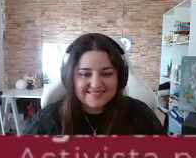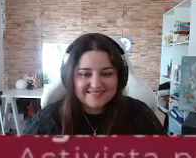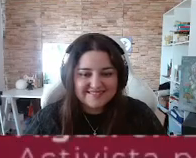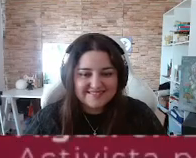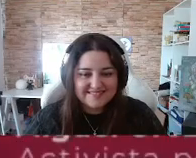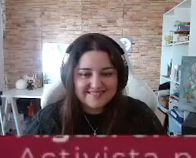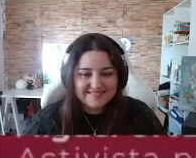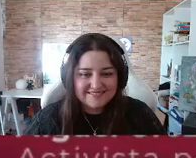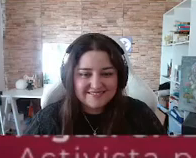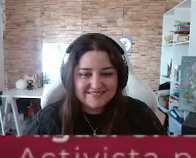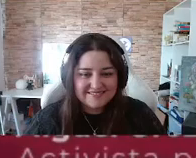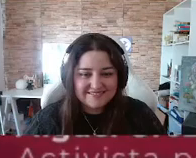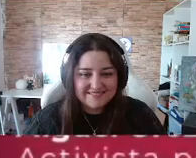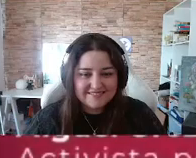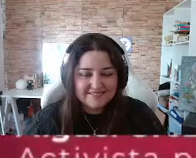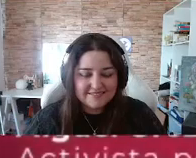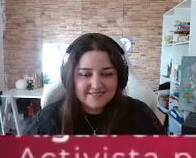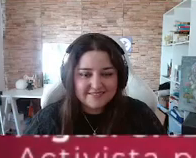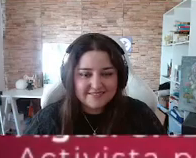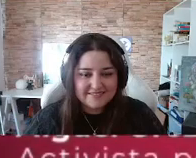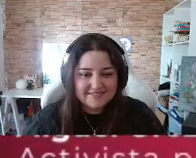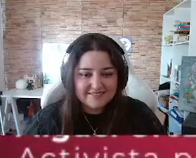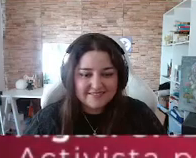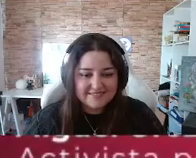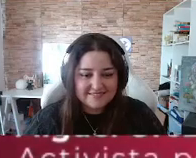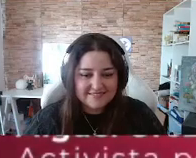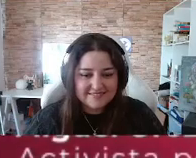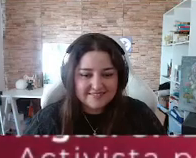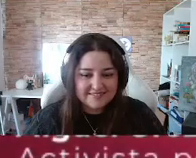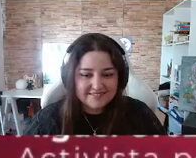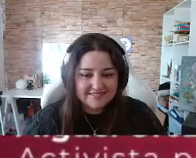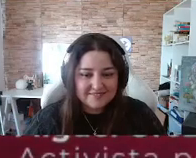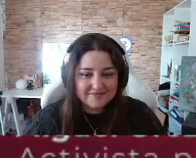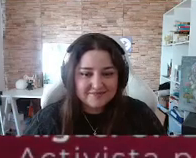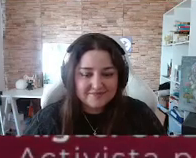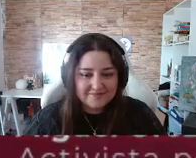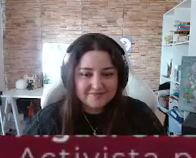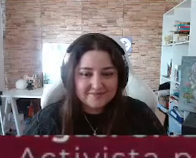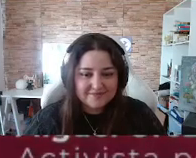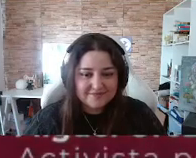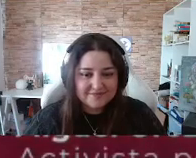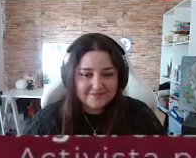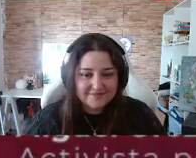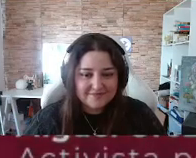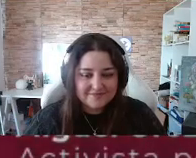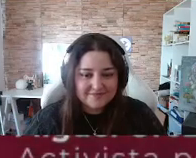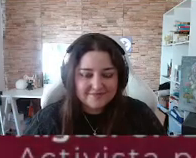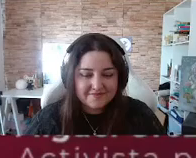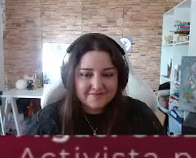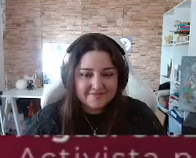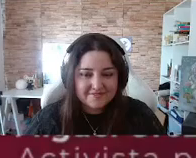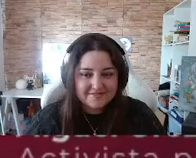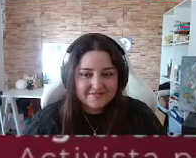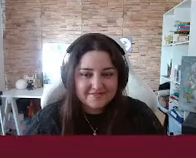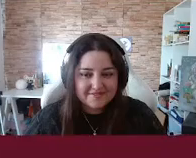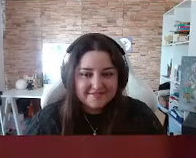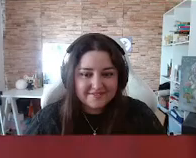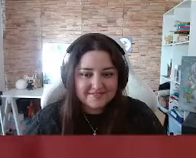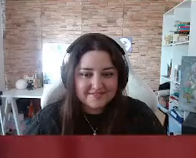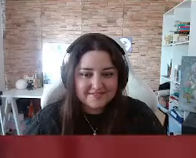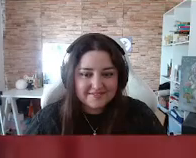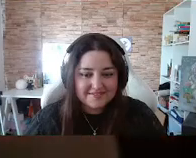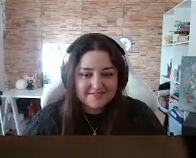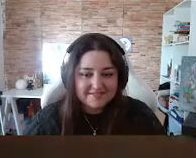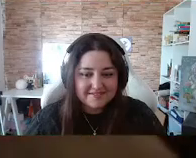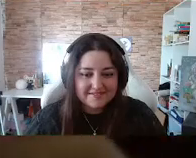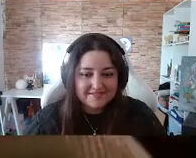el Consulado General de México en Houston para tramitar el primer pasaporte no binario. Y